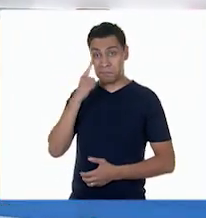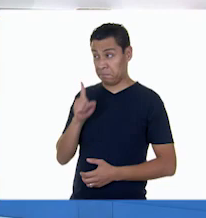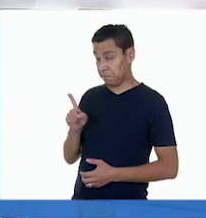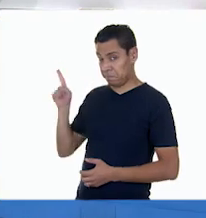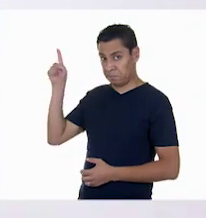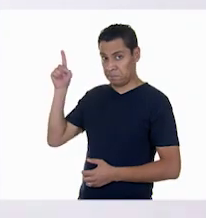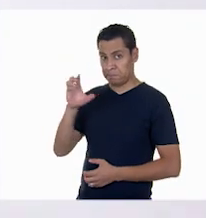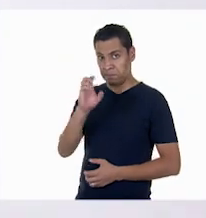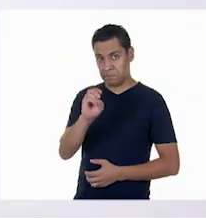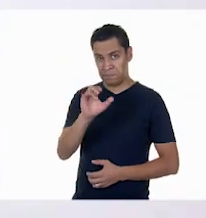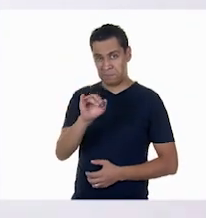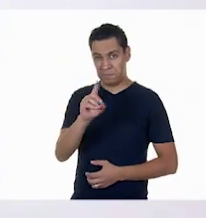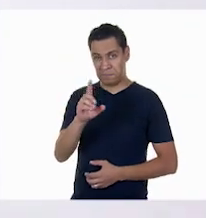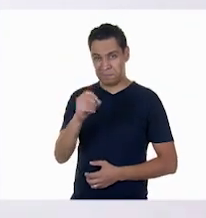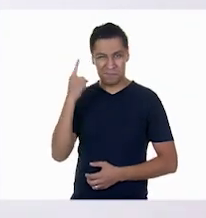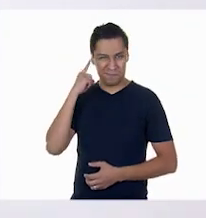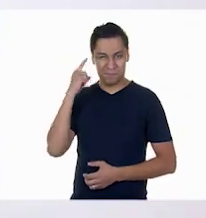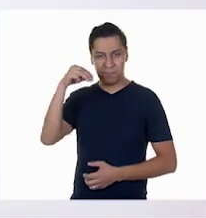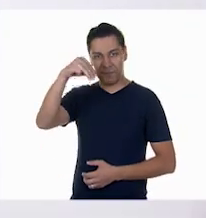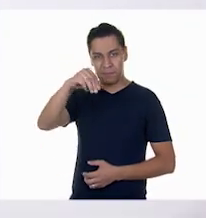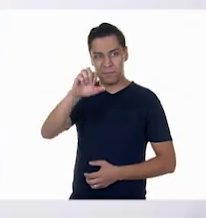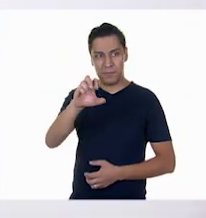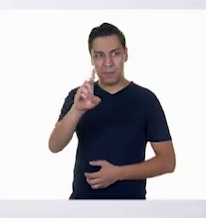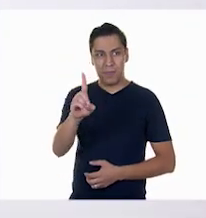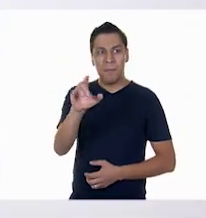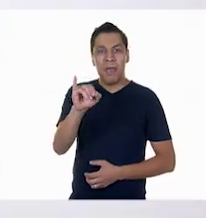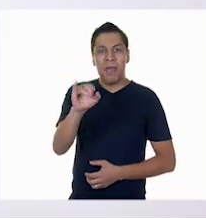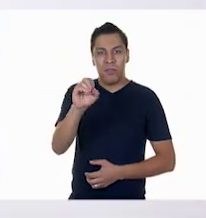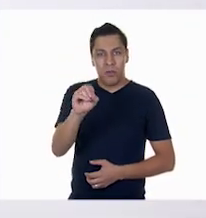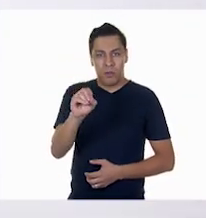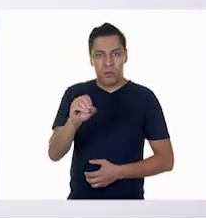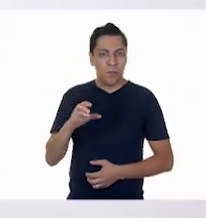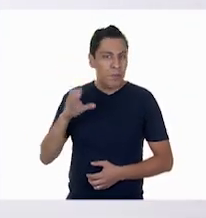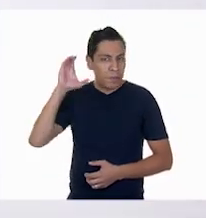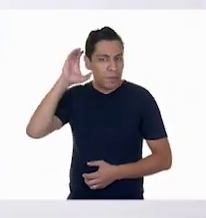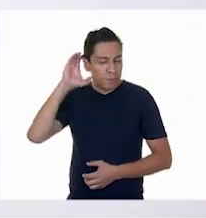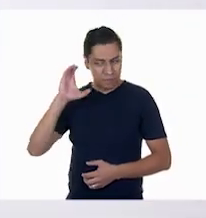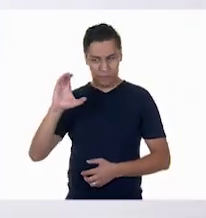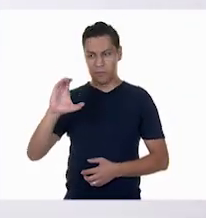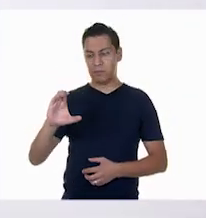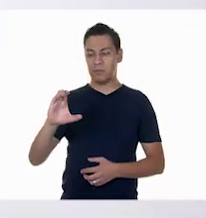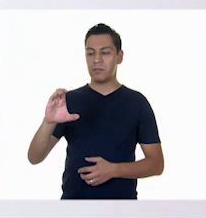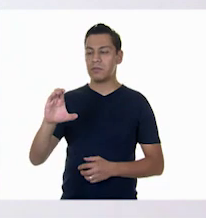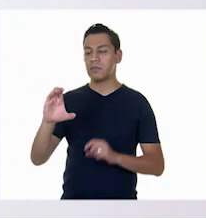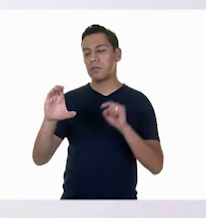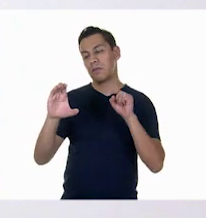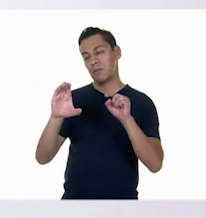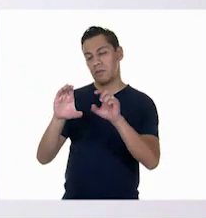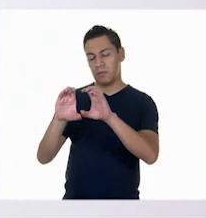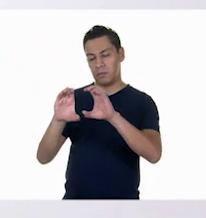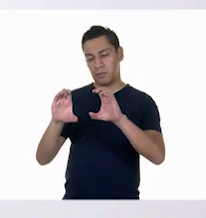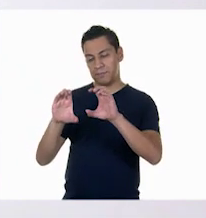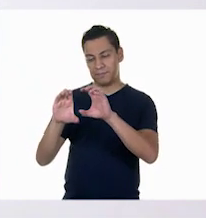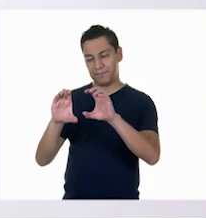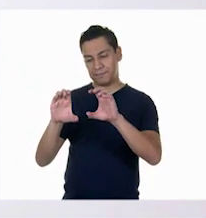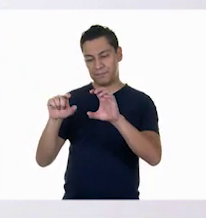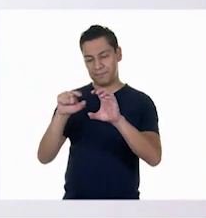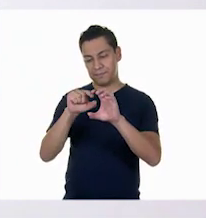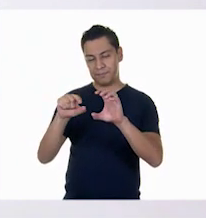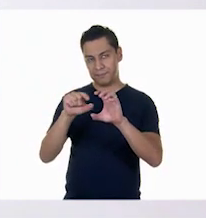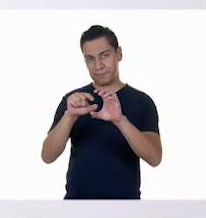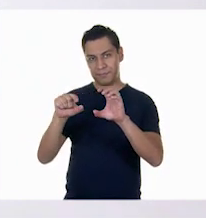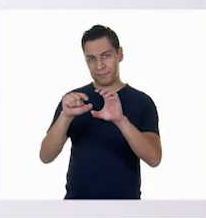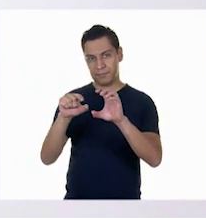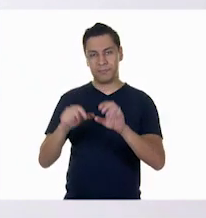a verlo. En esta zona se ubica el oído medio. Y ahora sí, ubicamos, Juan Carlos, el